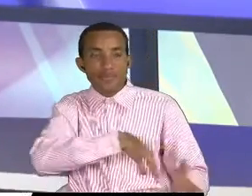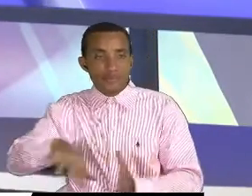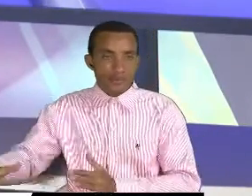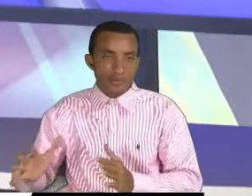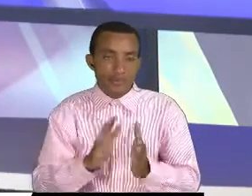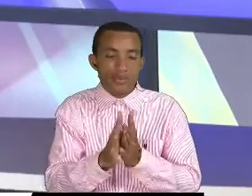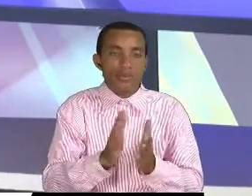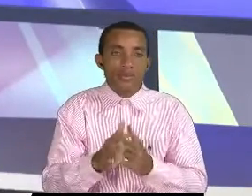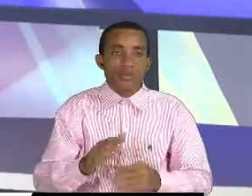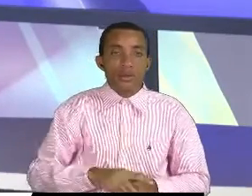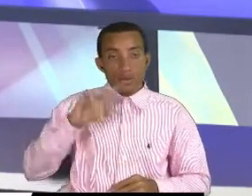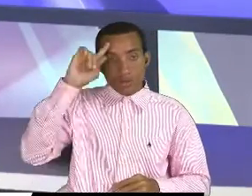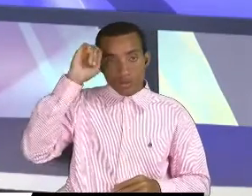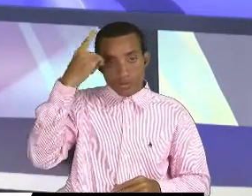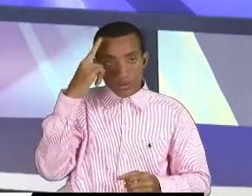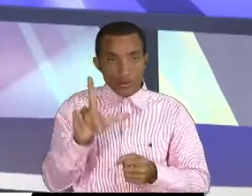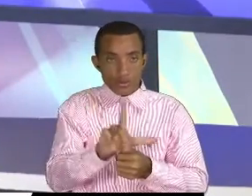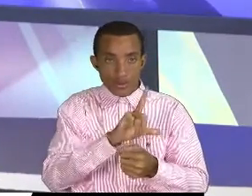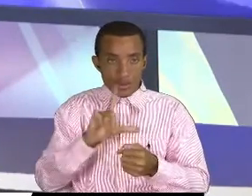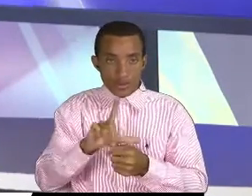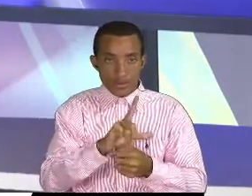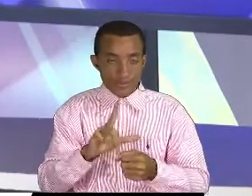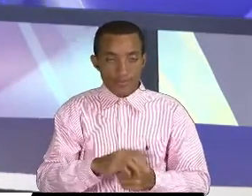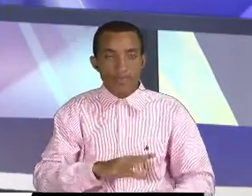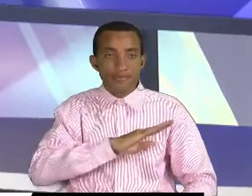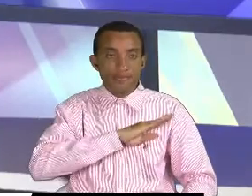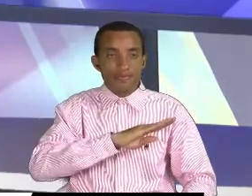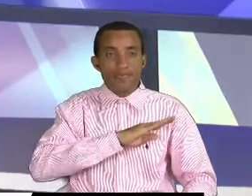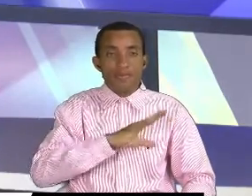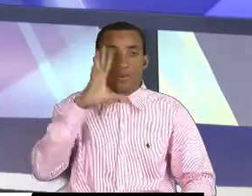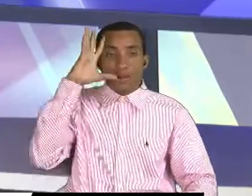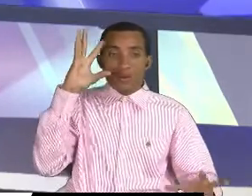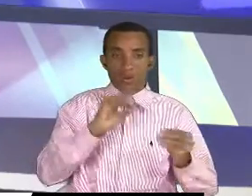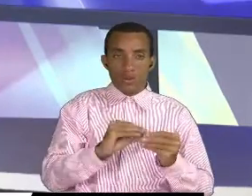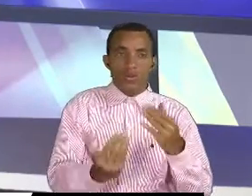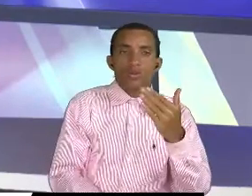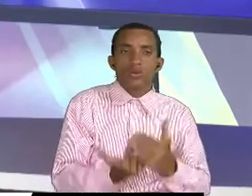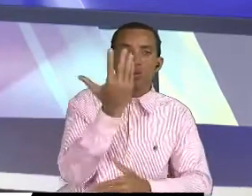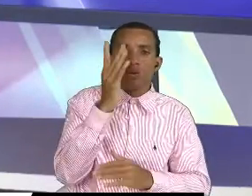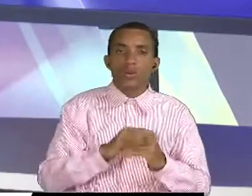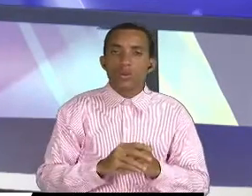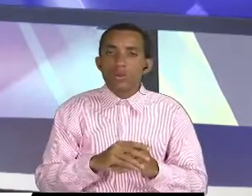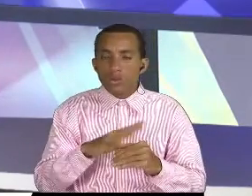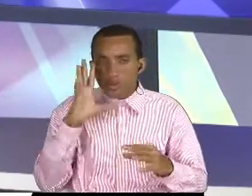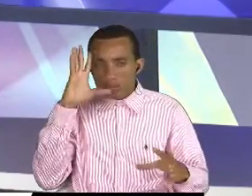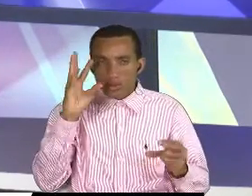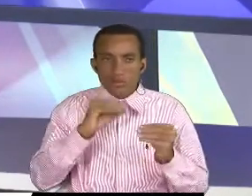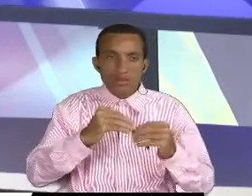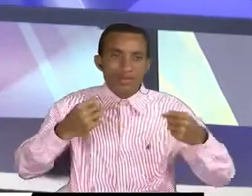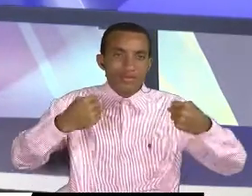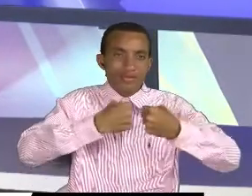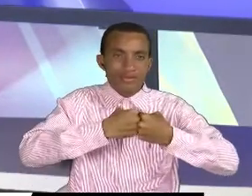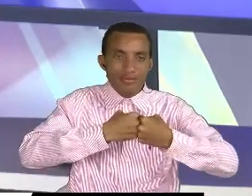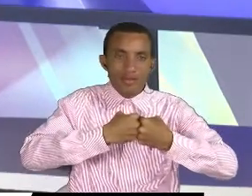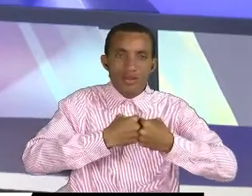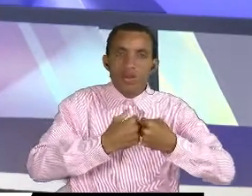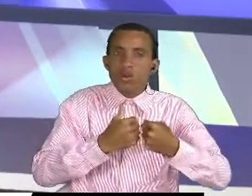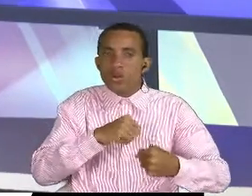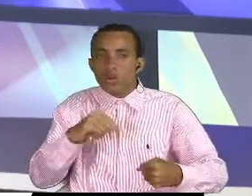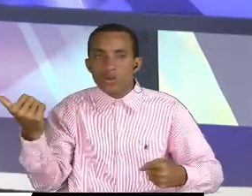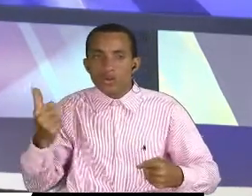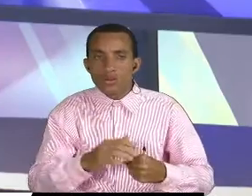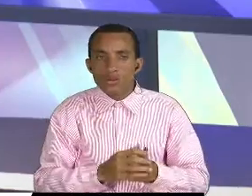gobierno local explicó este jueves que se requiere de un nuevo acuerdo municipal para la suscripción de un convenio para el traslado de la llamada